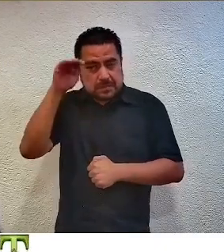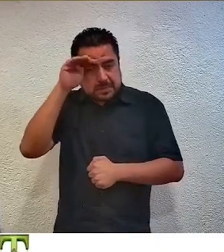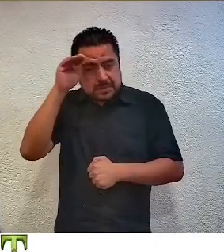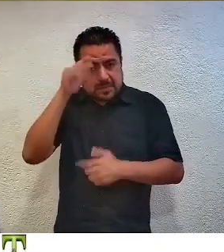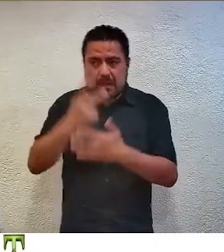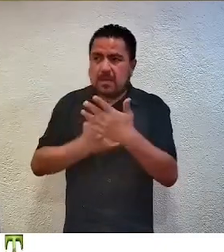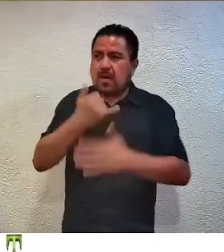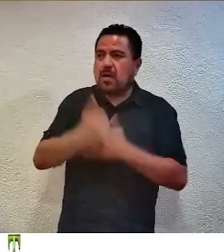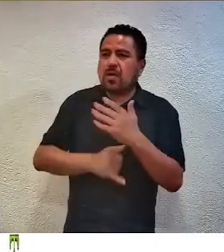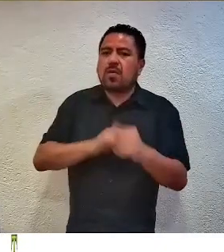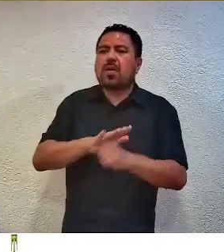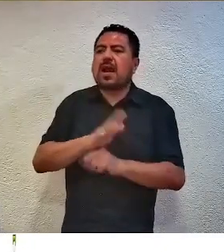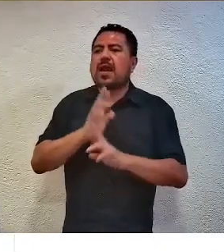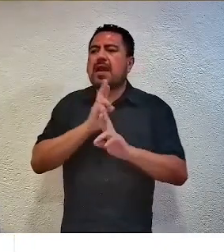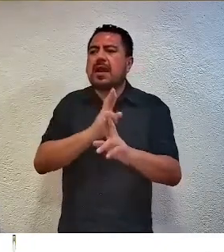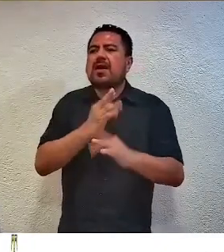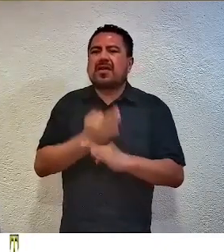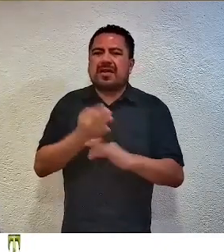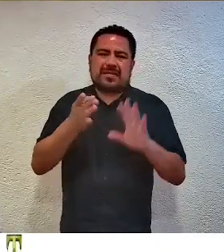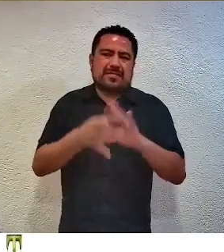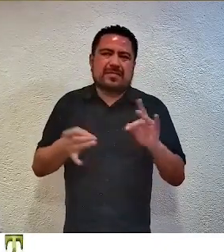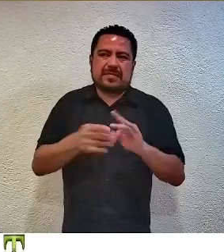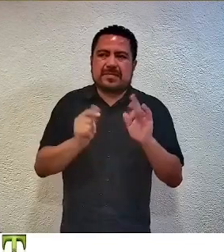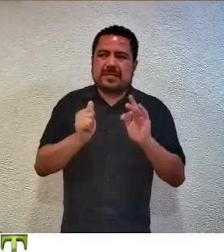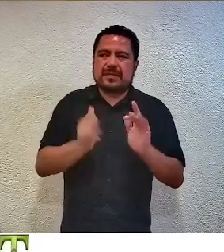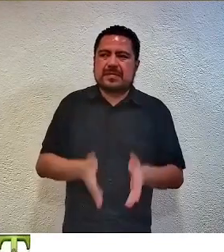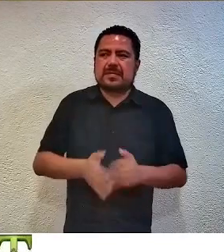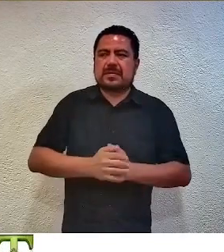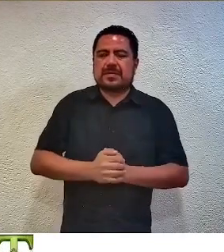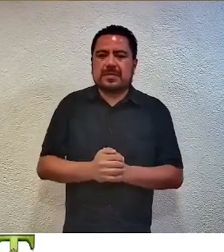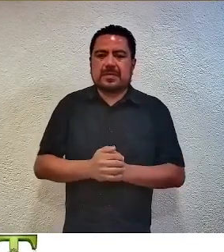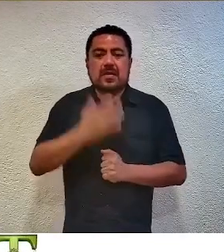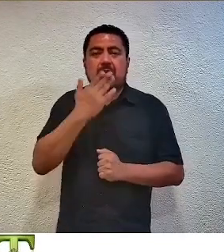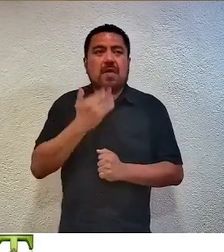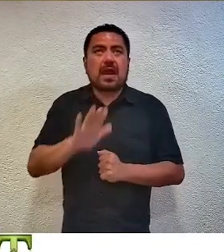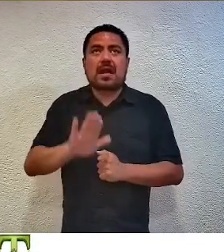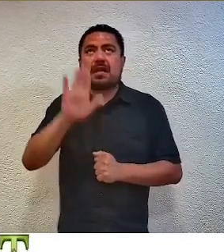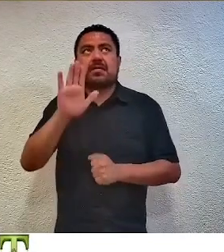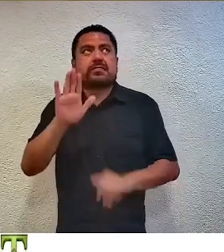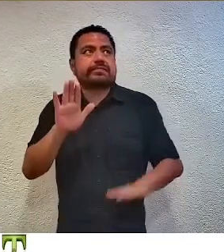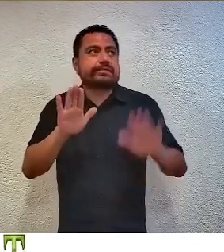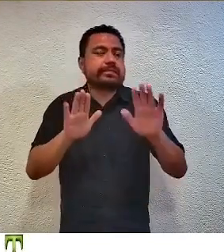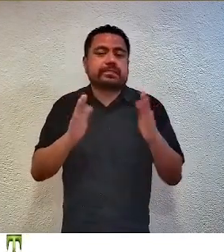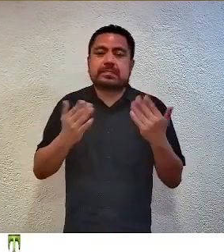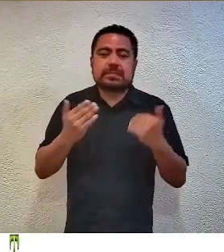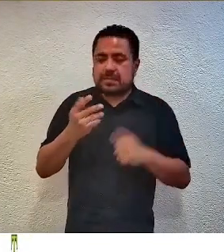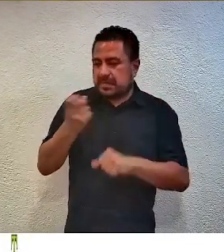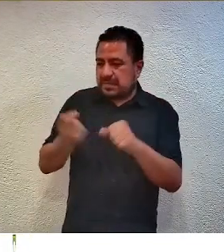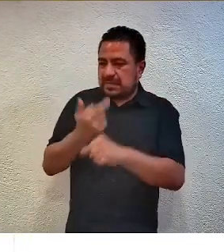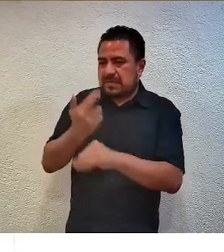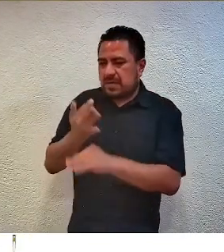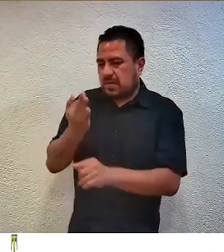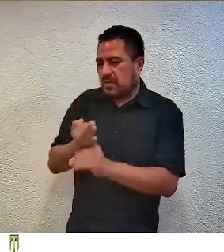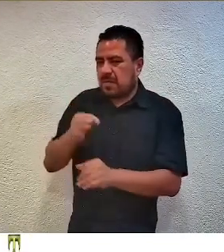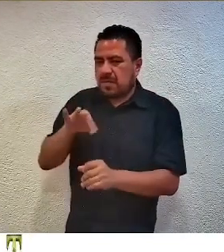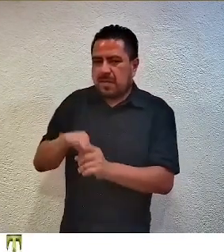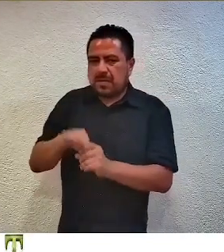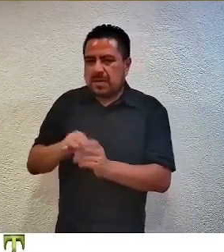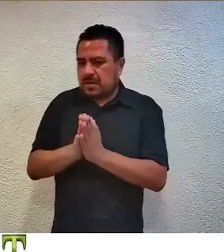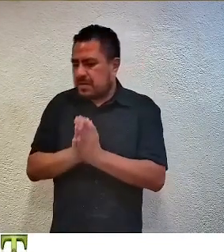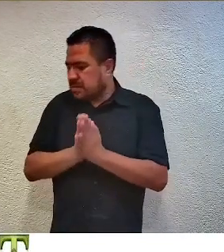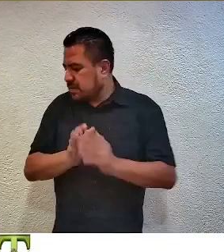el proyecto de resolución del que se ha dado cuenta. No habiendo comentarios al respecto, secretario, tome la votación, por